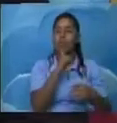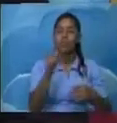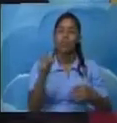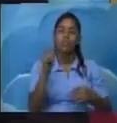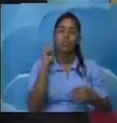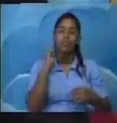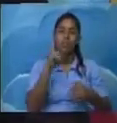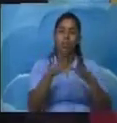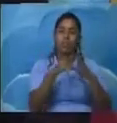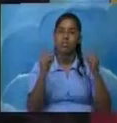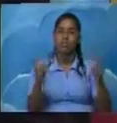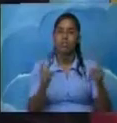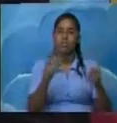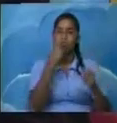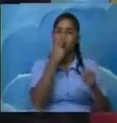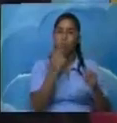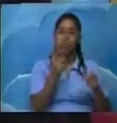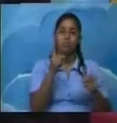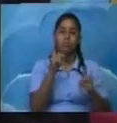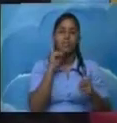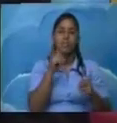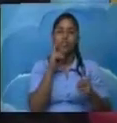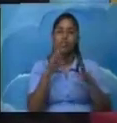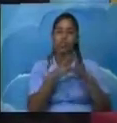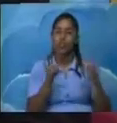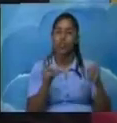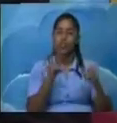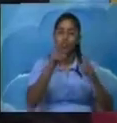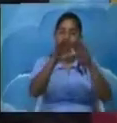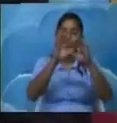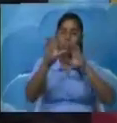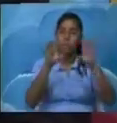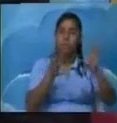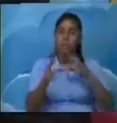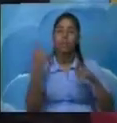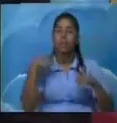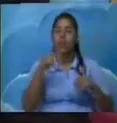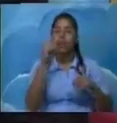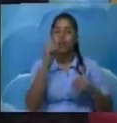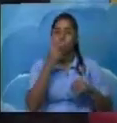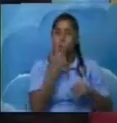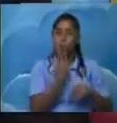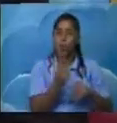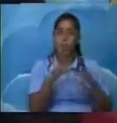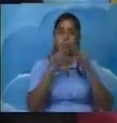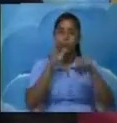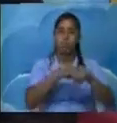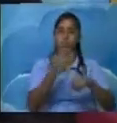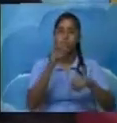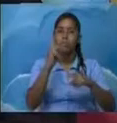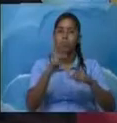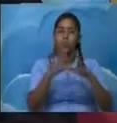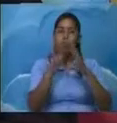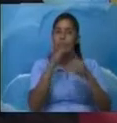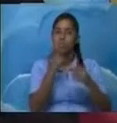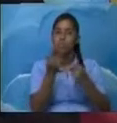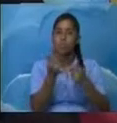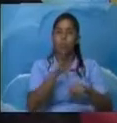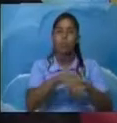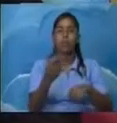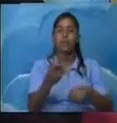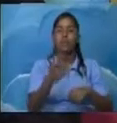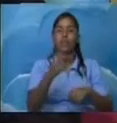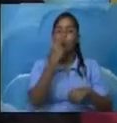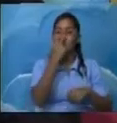todos los países hay pobres porque la Biblia se cumple y Dios no miente. Y si el Señor dijo que los pobres siempre